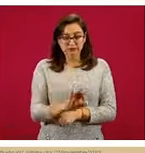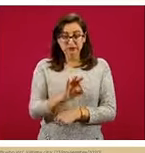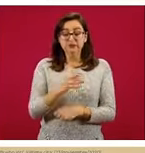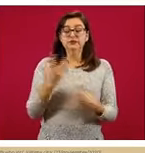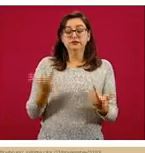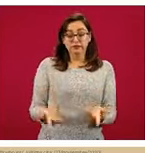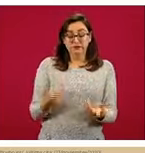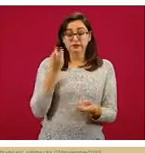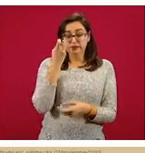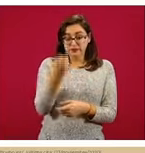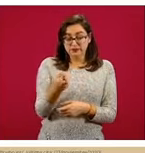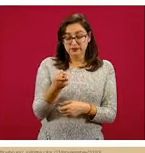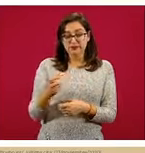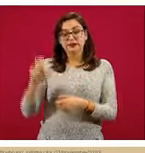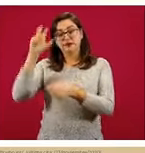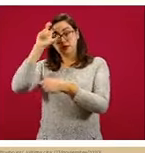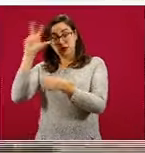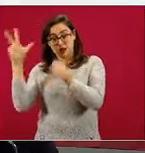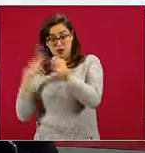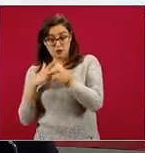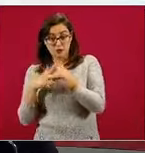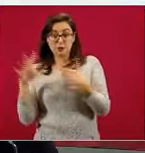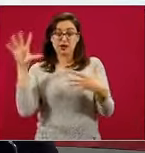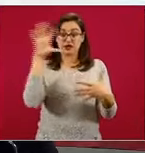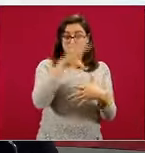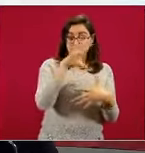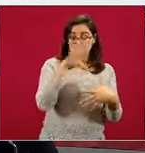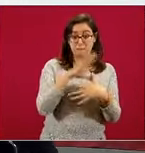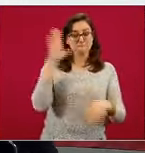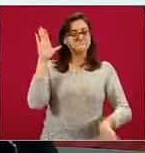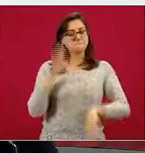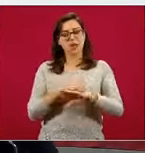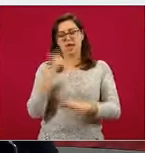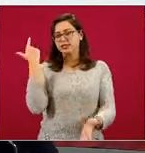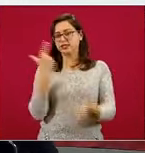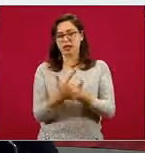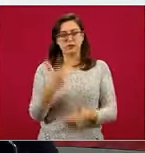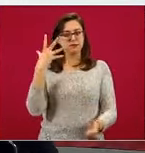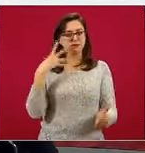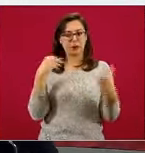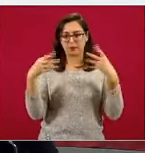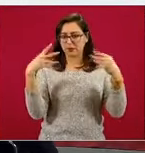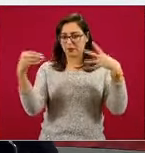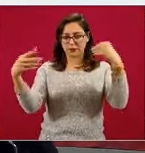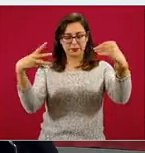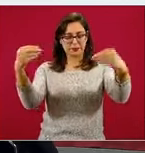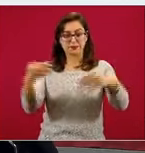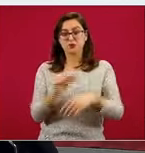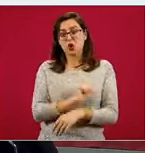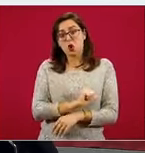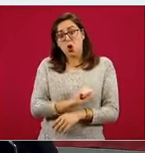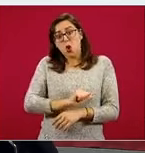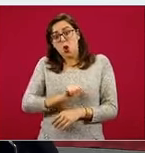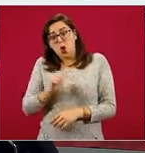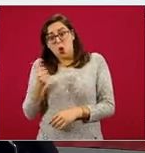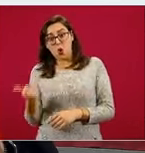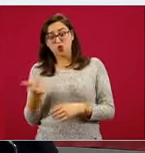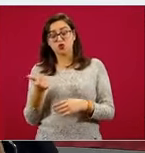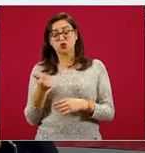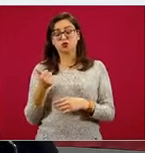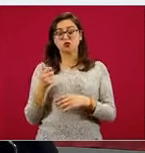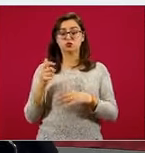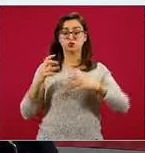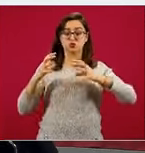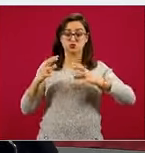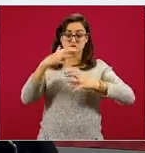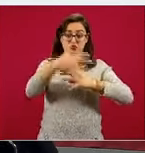regiones de la OMS que mantienen la pandemia activa a nivel mundial. Como podemos ver, las otras 4 regiones, sus casos